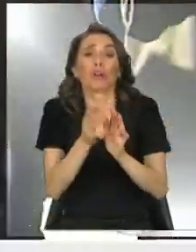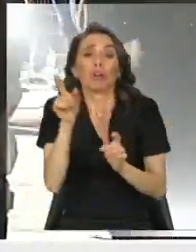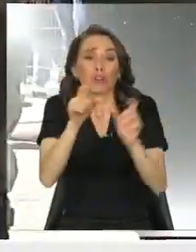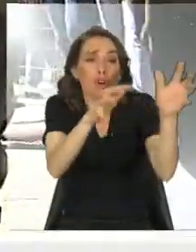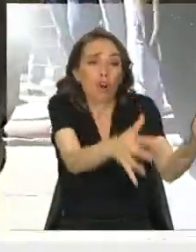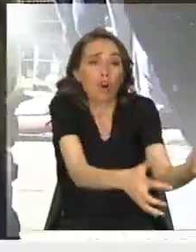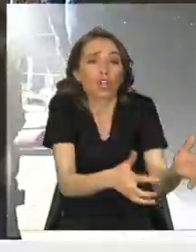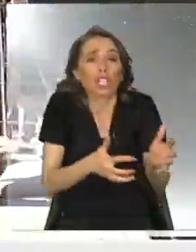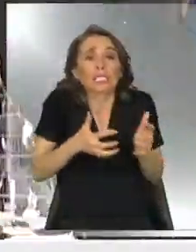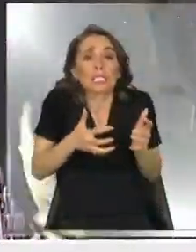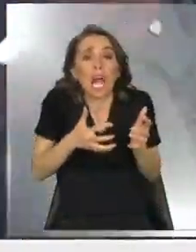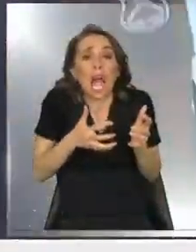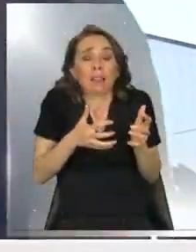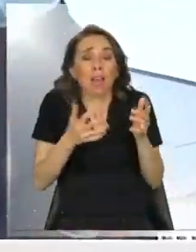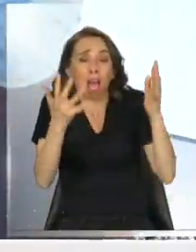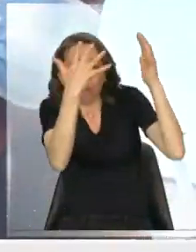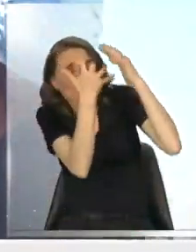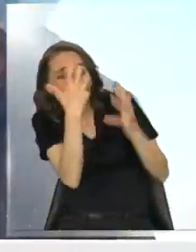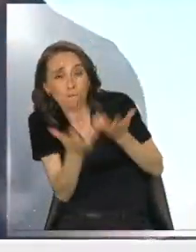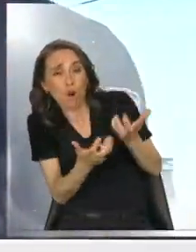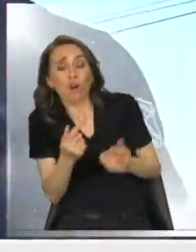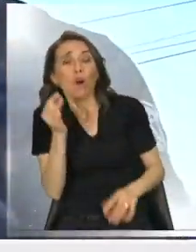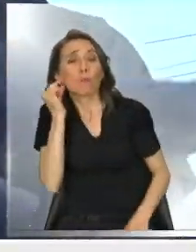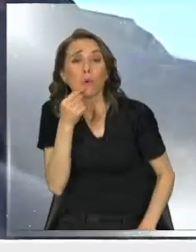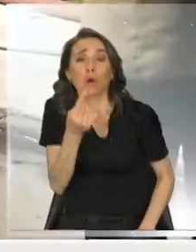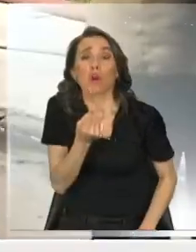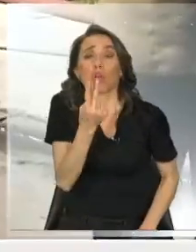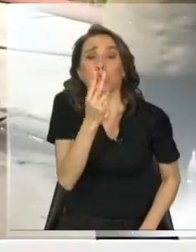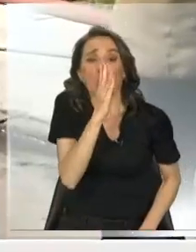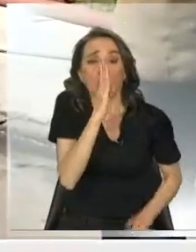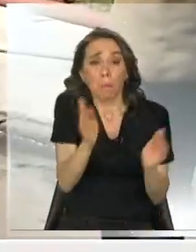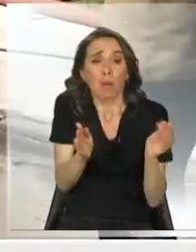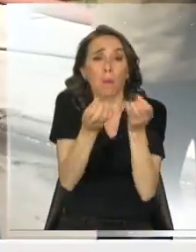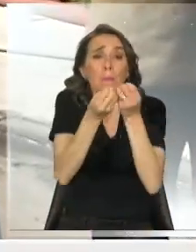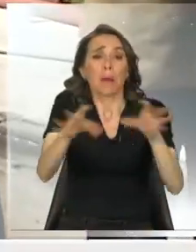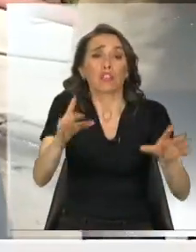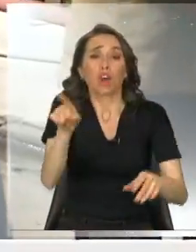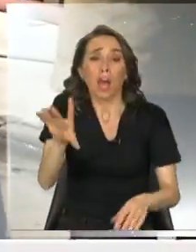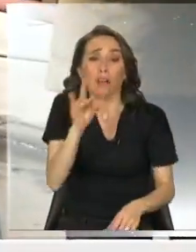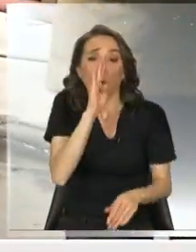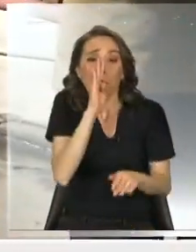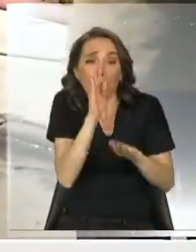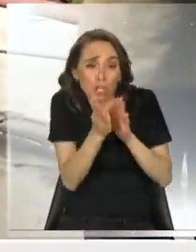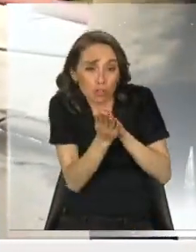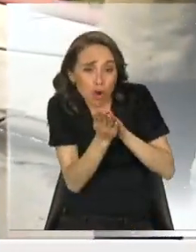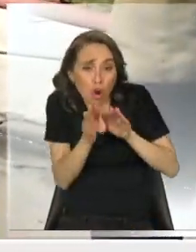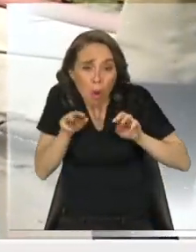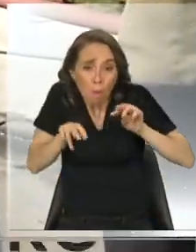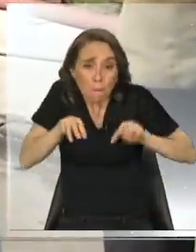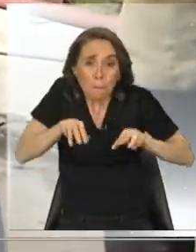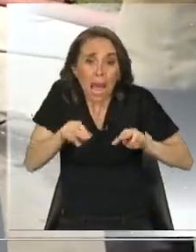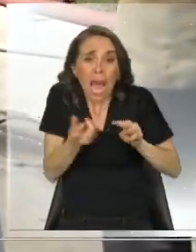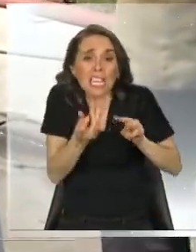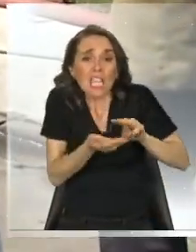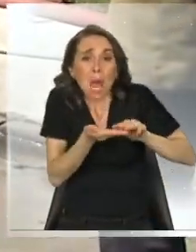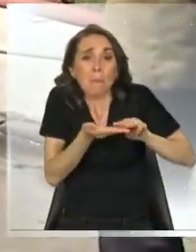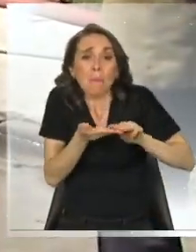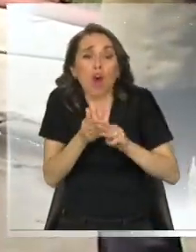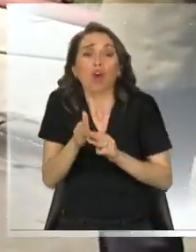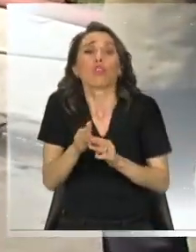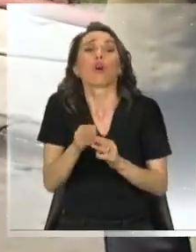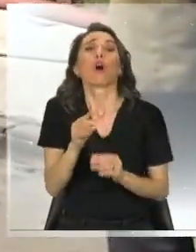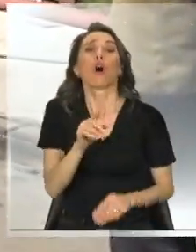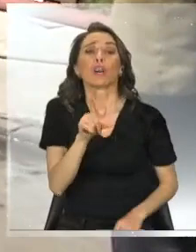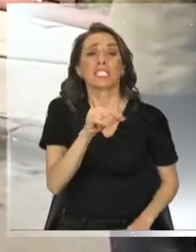rescatadas desde los escombros. Tengo dos perritos perdidos, el Luca, el que encontraron con las patitas quemadas, y el otro es Simón, creo que está arriba